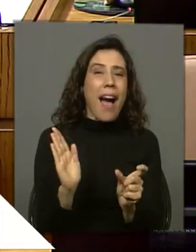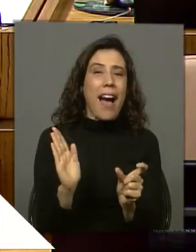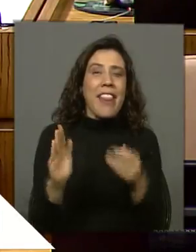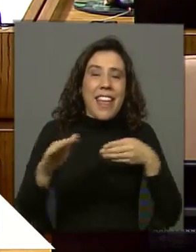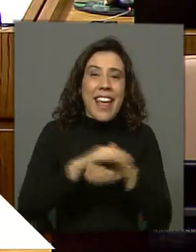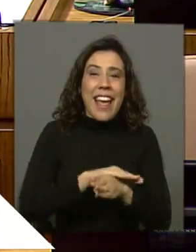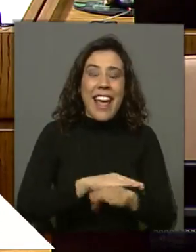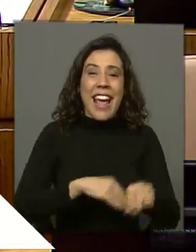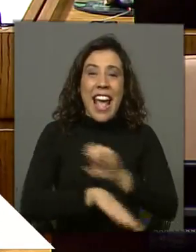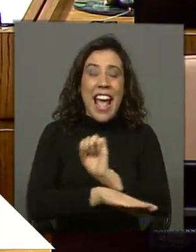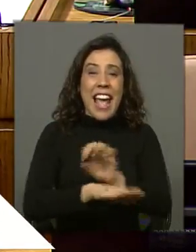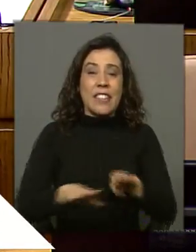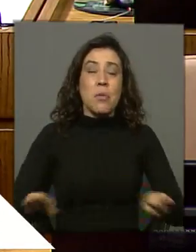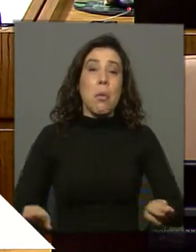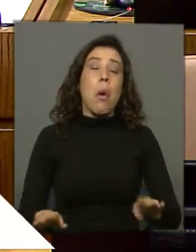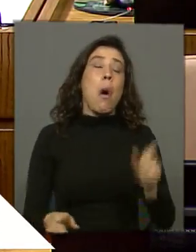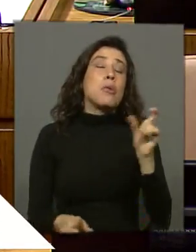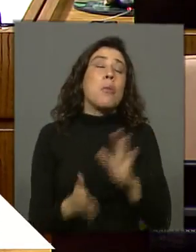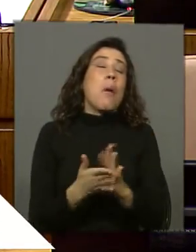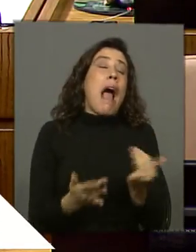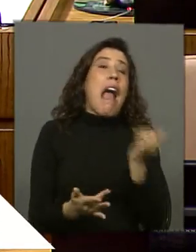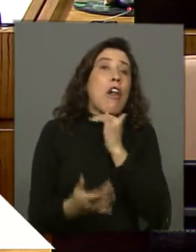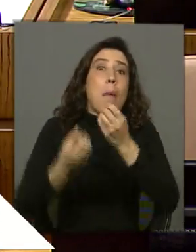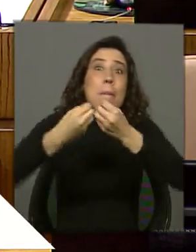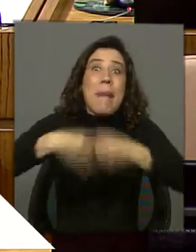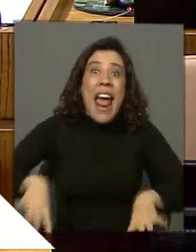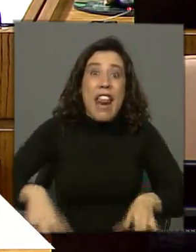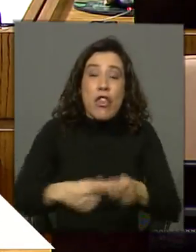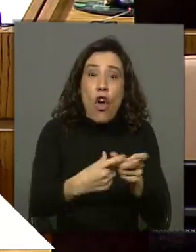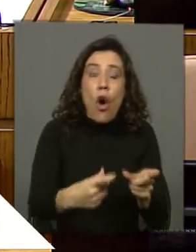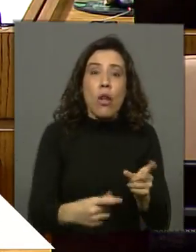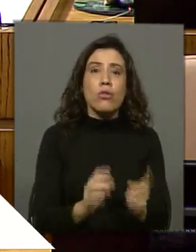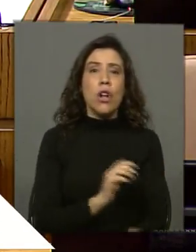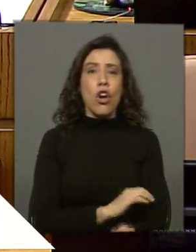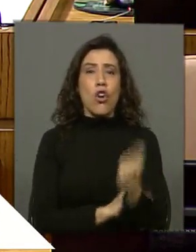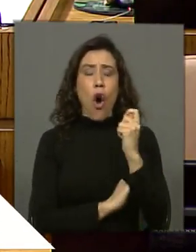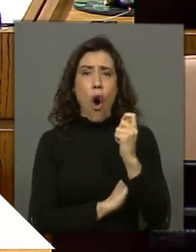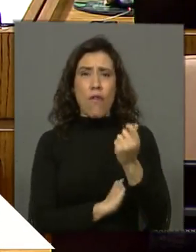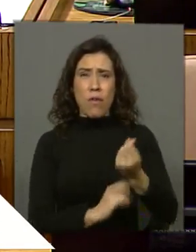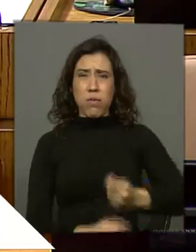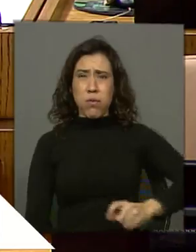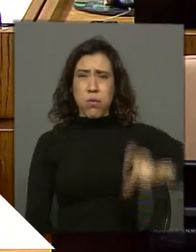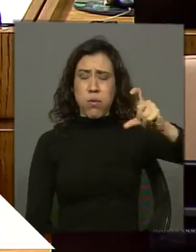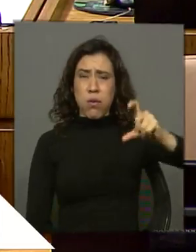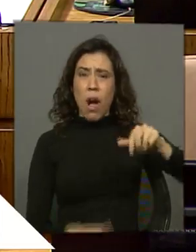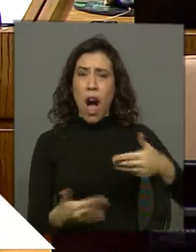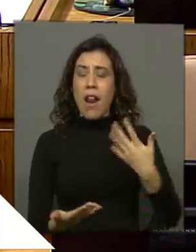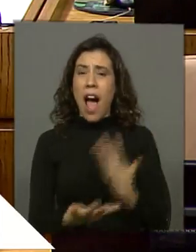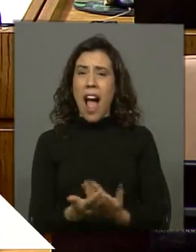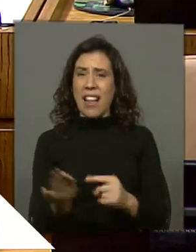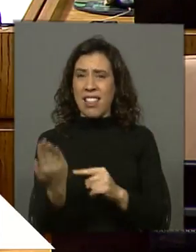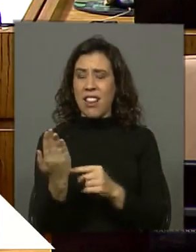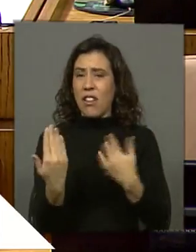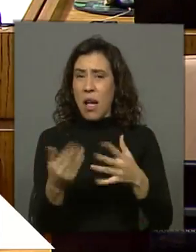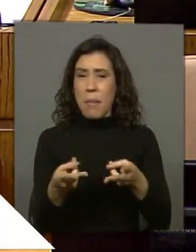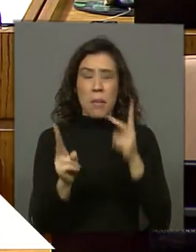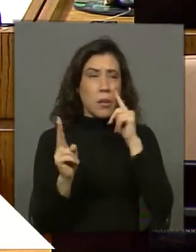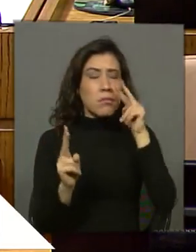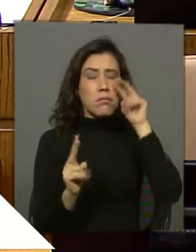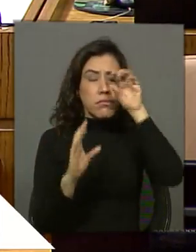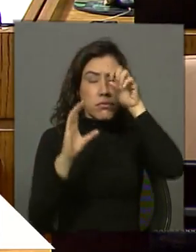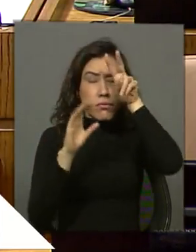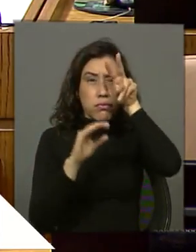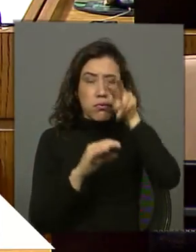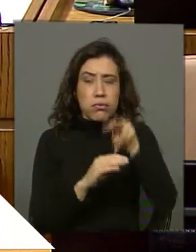por algún error perdían dicha cuestión y se les cobraba una tarifa absurda cuando hoy día ya existe la tecnología que permitía registrar